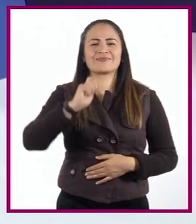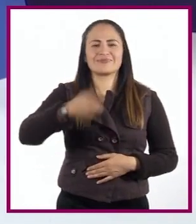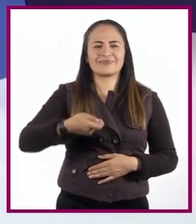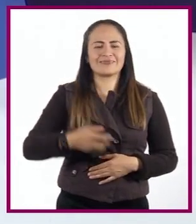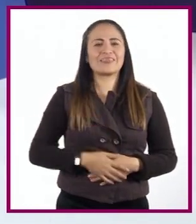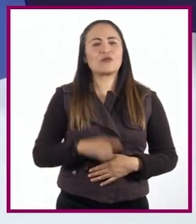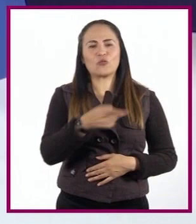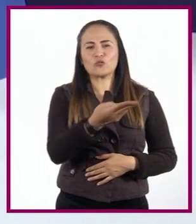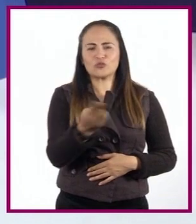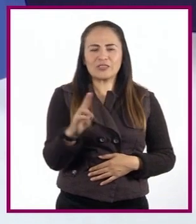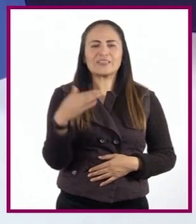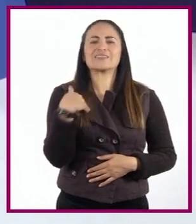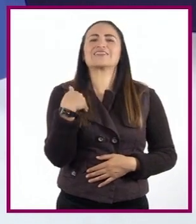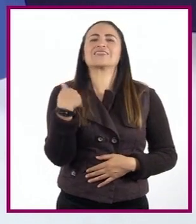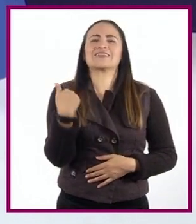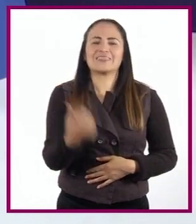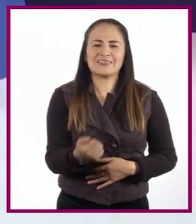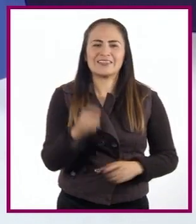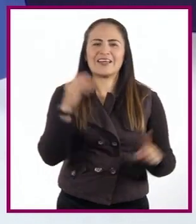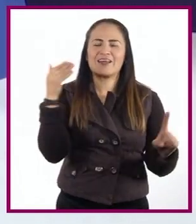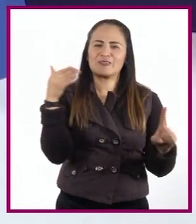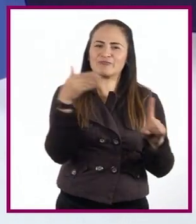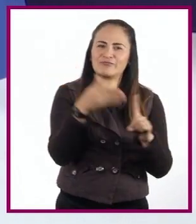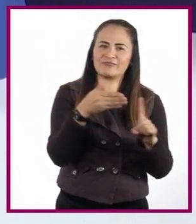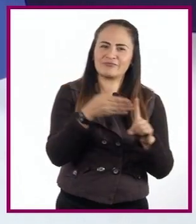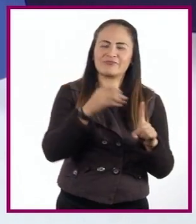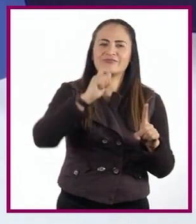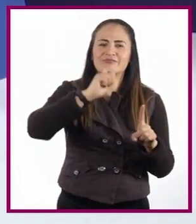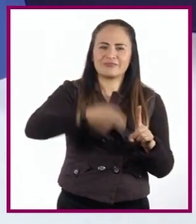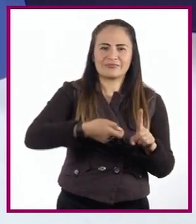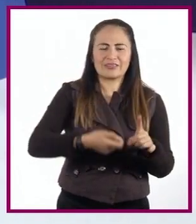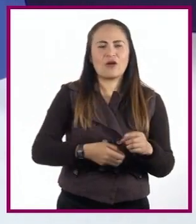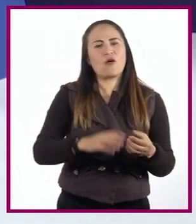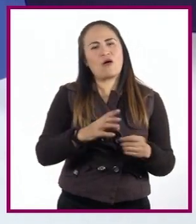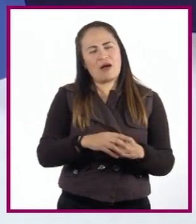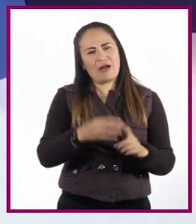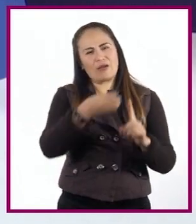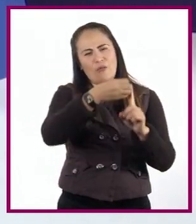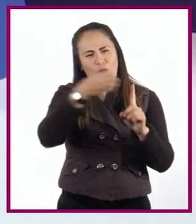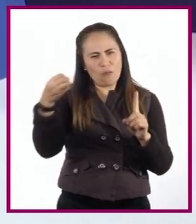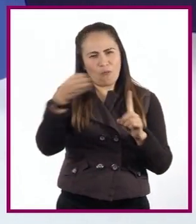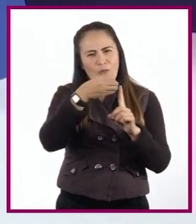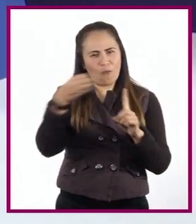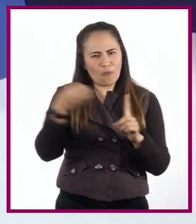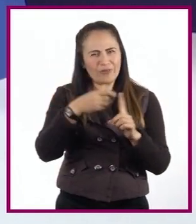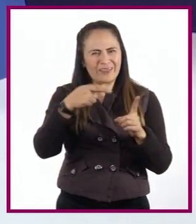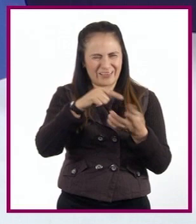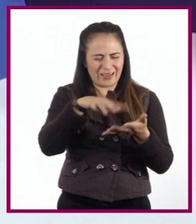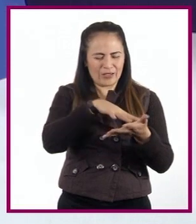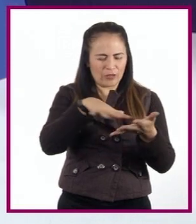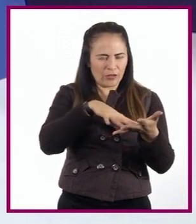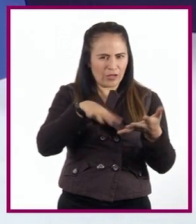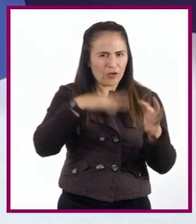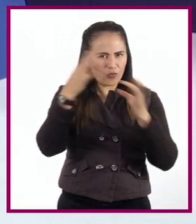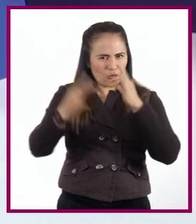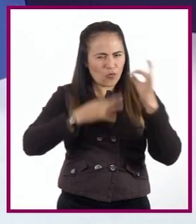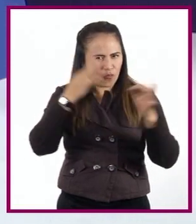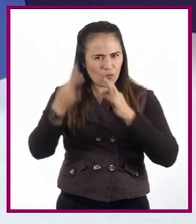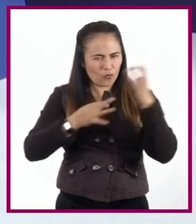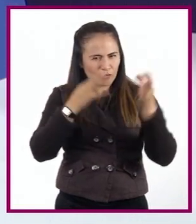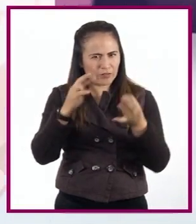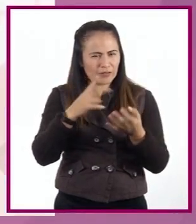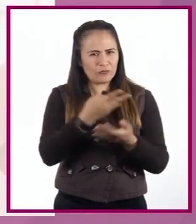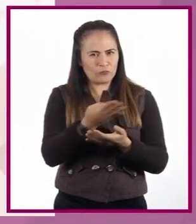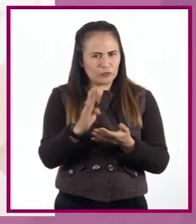están comprendiendo a qué nos referimos cuando se trata de reconstruir la secuencia de hechos de una noticia o nota